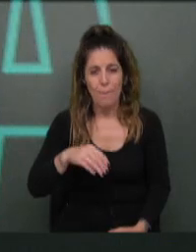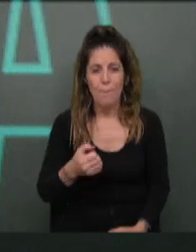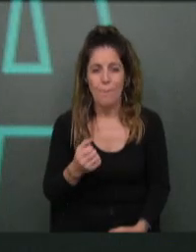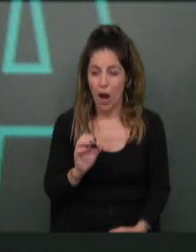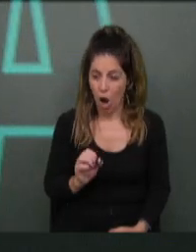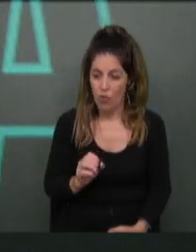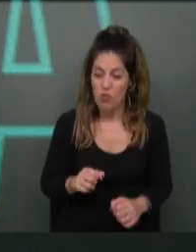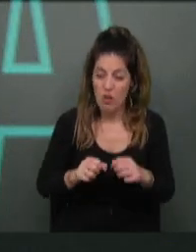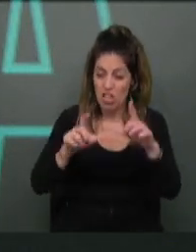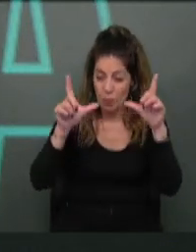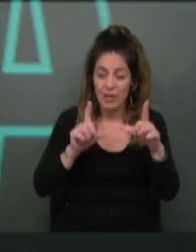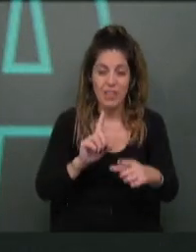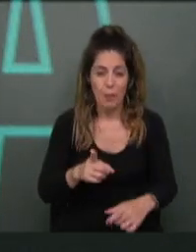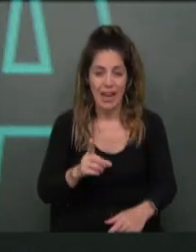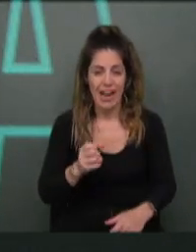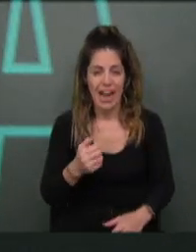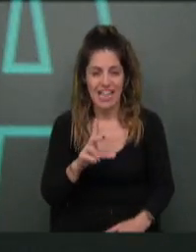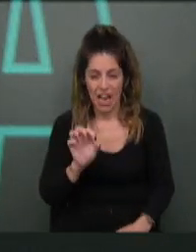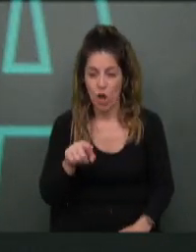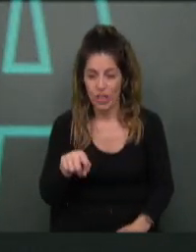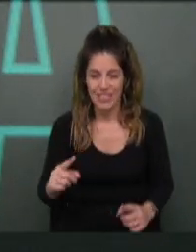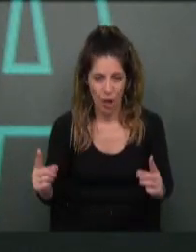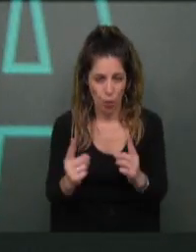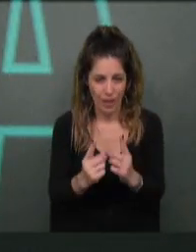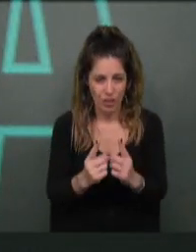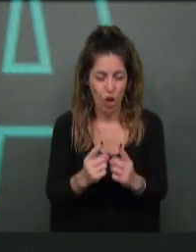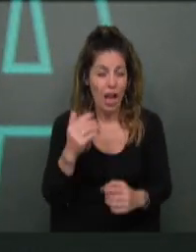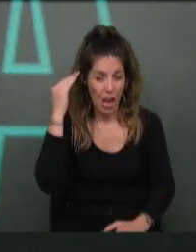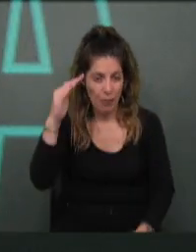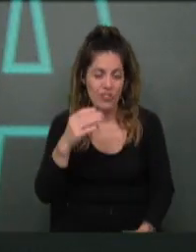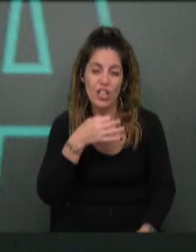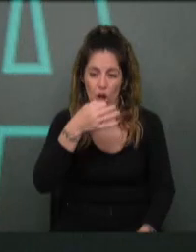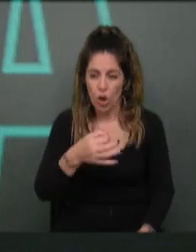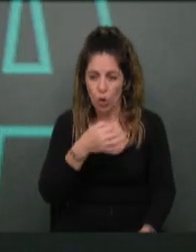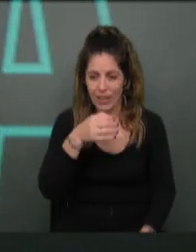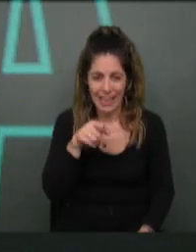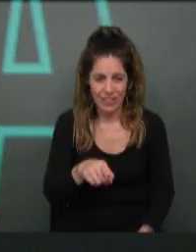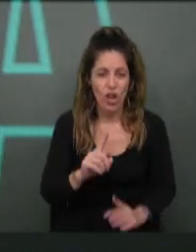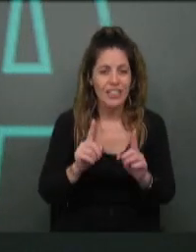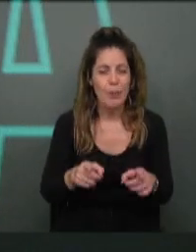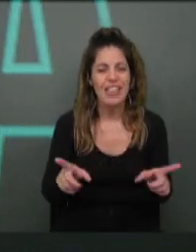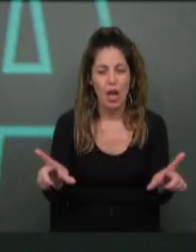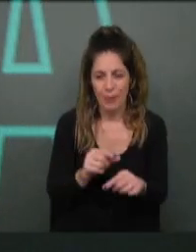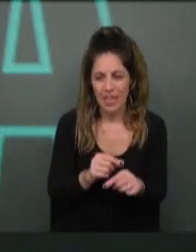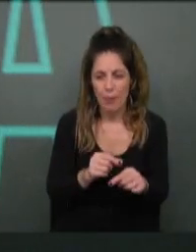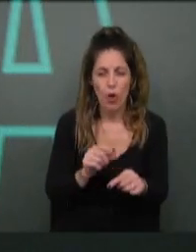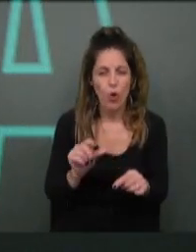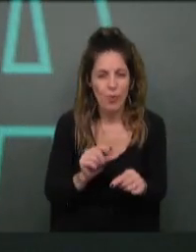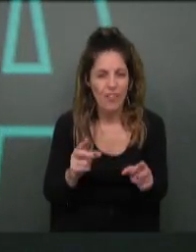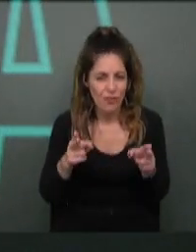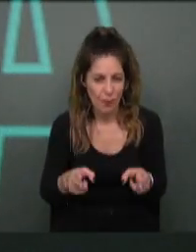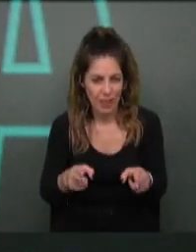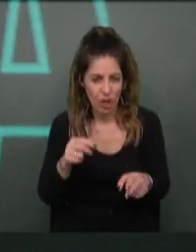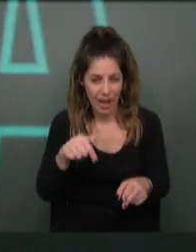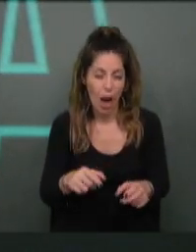sorpresa muy grande para Galiano ese encuentro Georgina nos habla de esto y cerramos con un breve fragmento de las que por suerte tenemos en